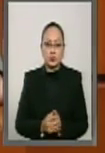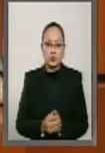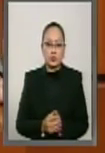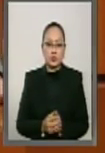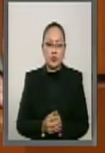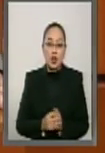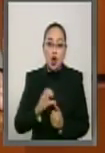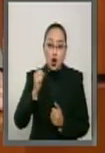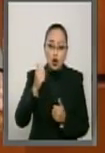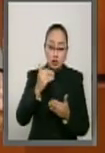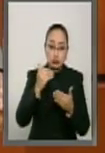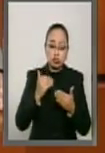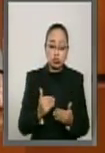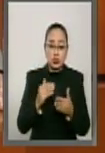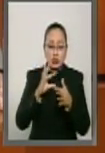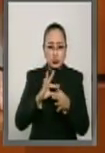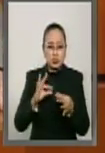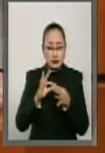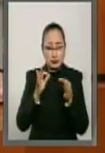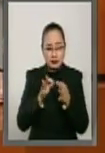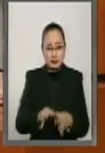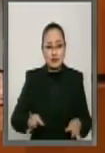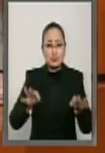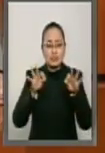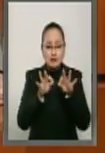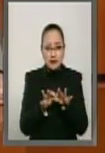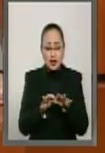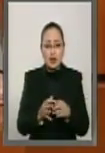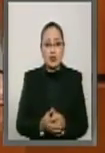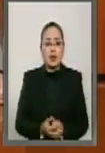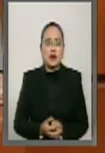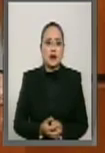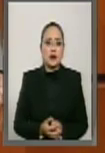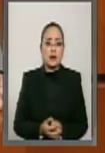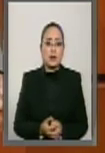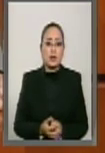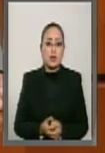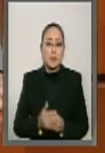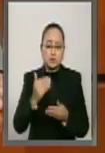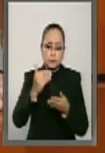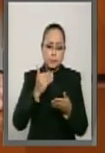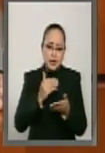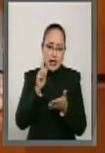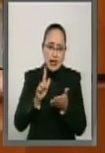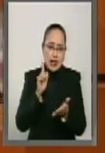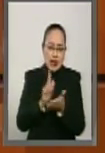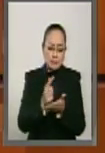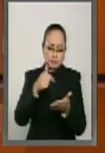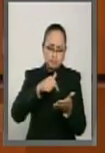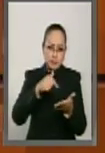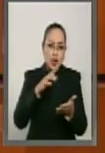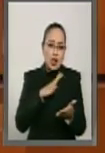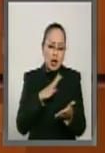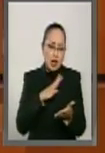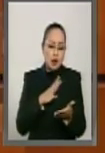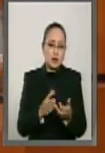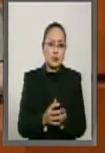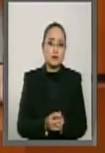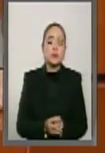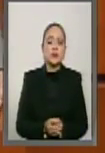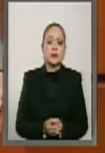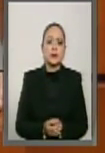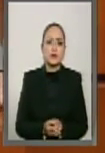Otro aspecto de vital importancia del contenido de esta iniciativa es que se